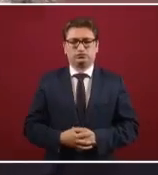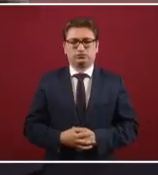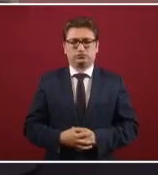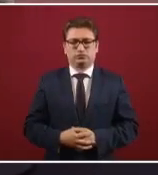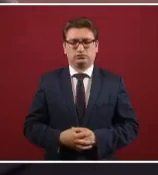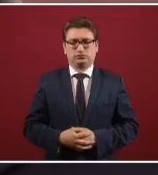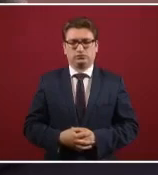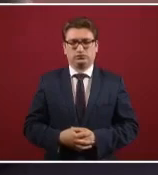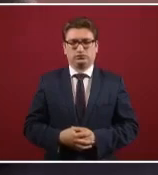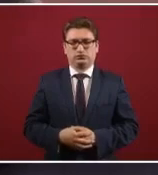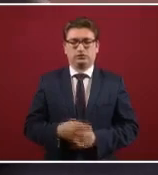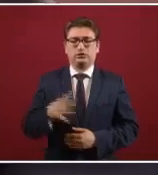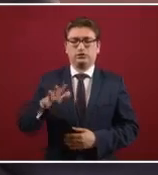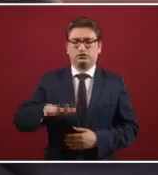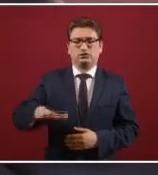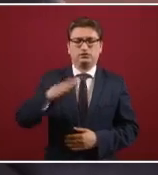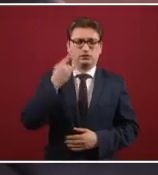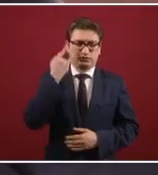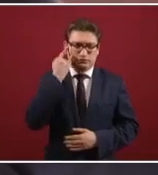de campeche